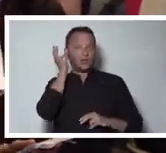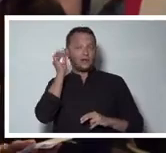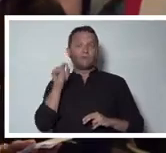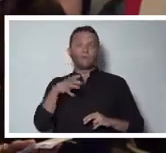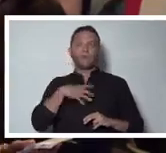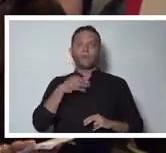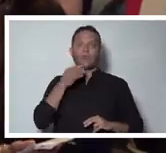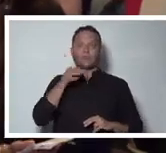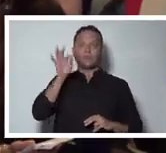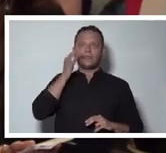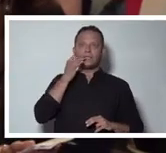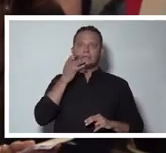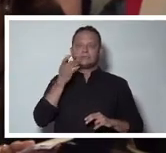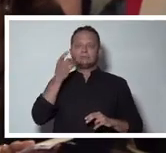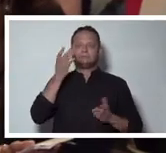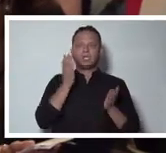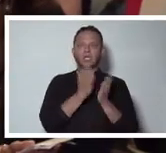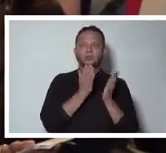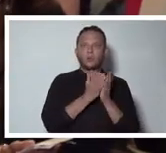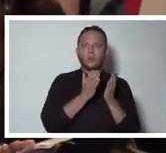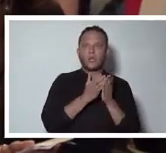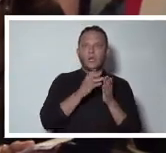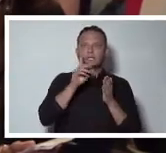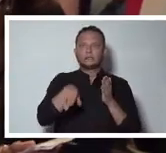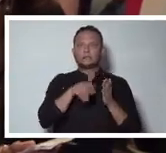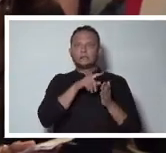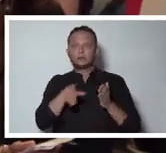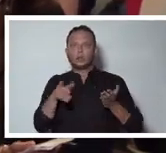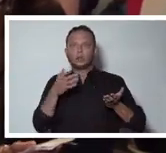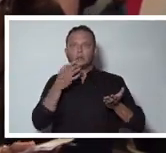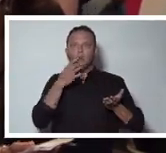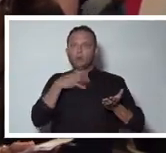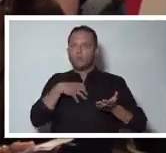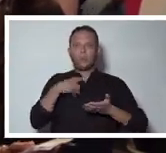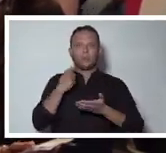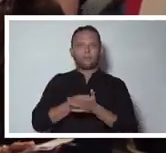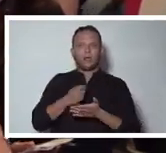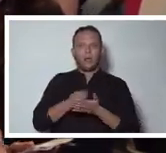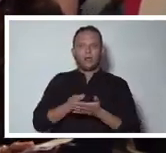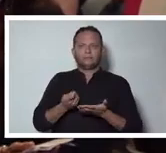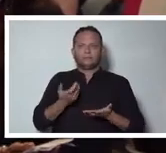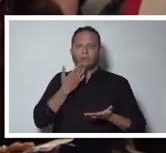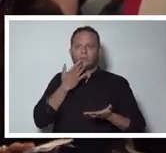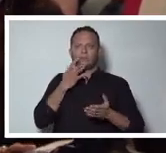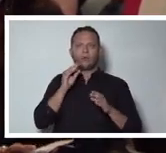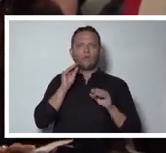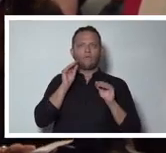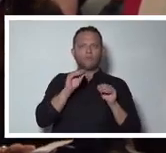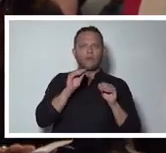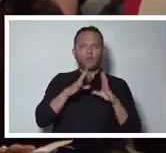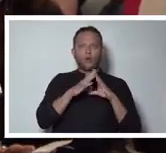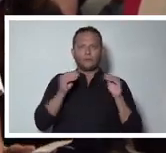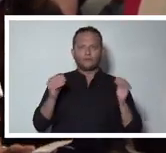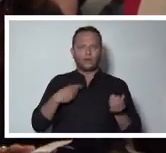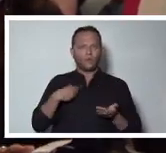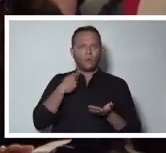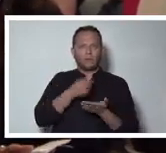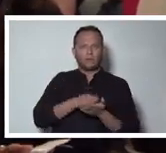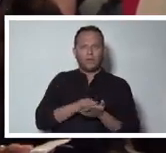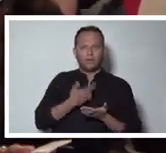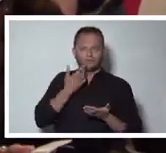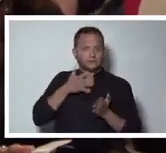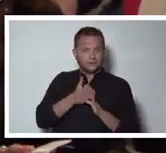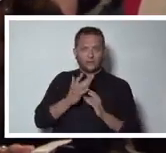pueda decidir estudiar si lo quiere y que no falten rentas porque no puede pagarse una formación en la universidad la